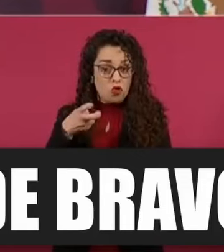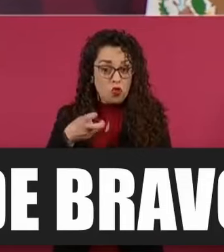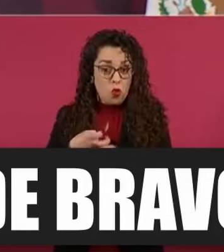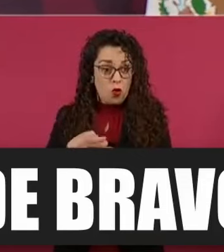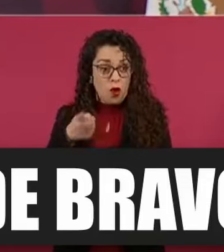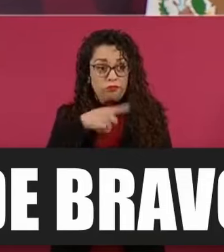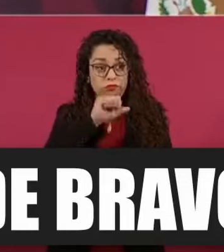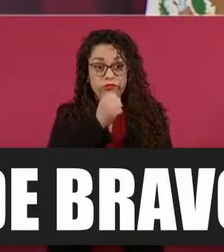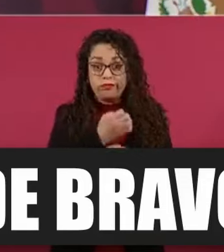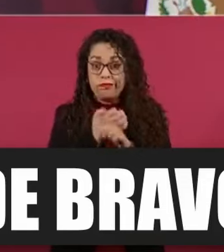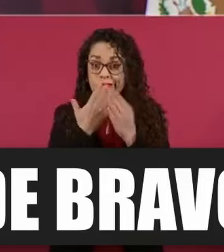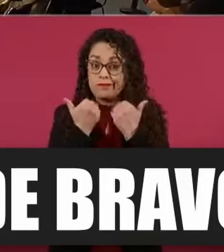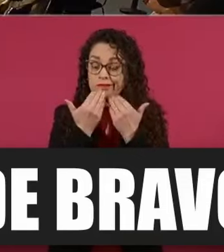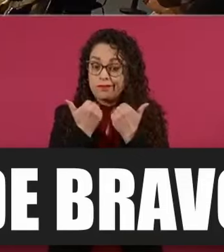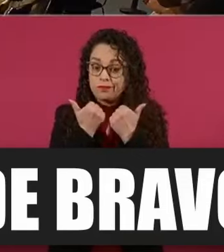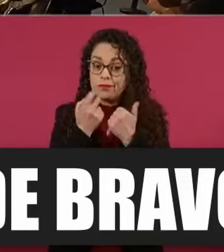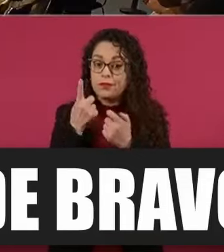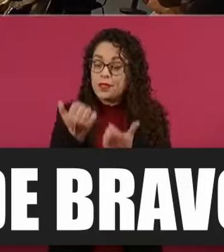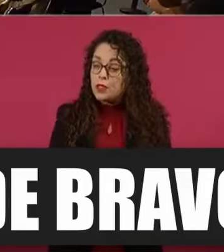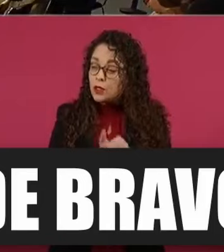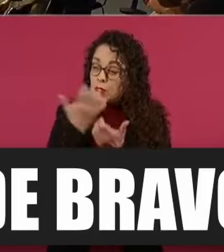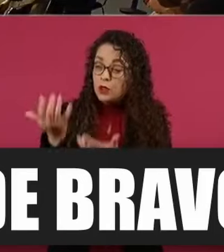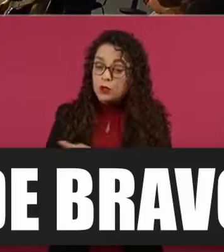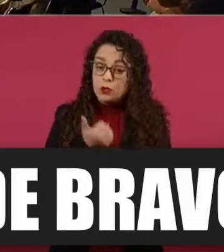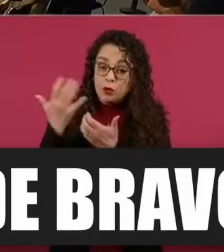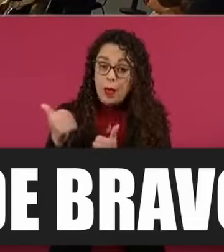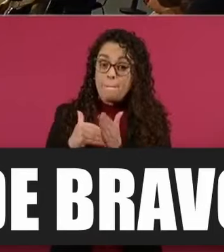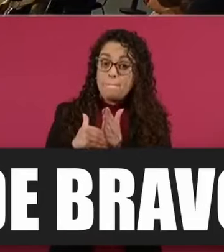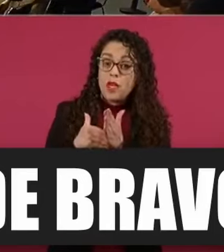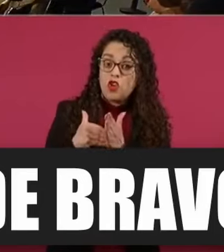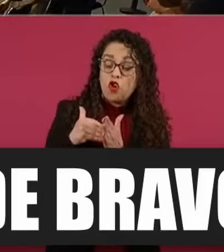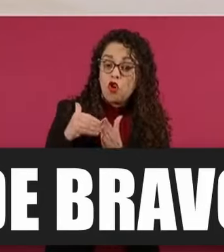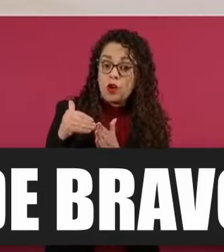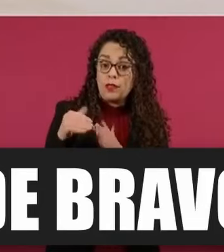millones de metros cúbicos de balastro.